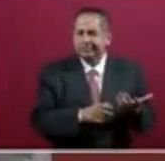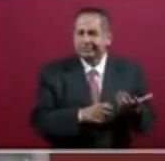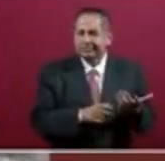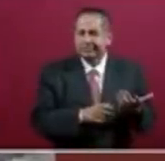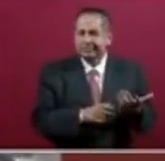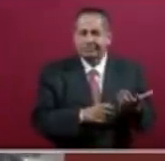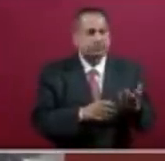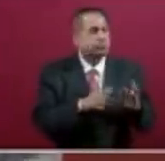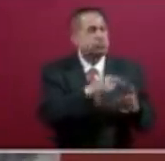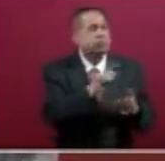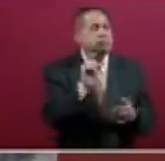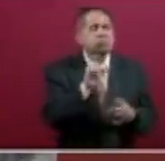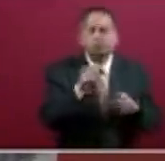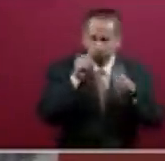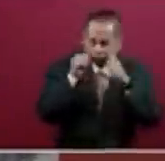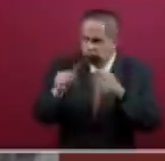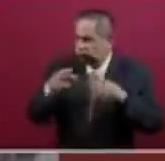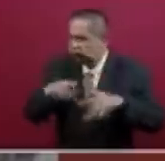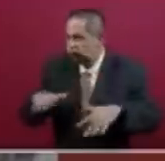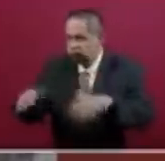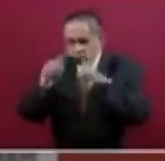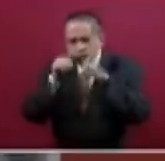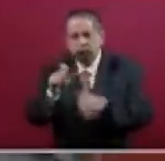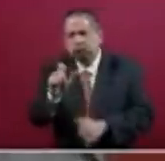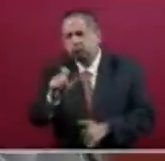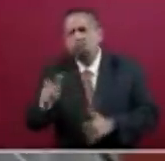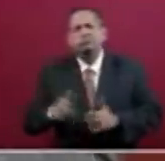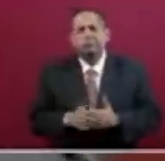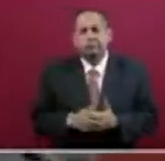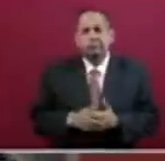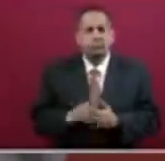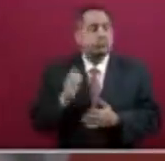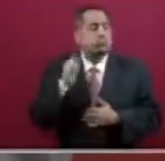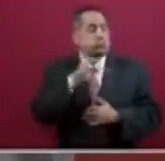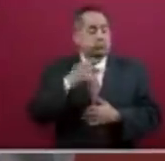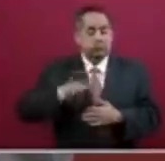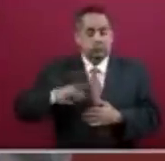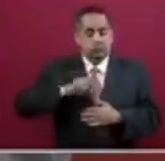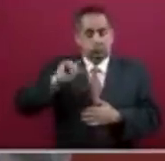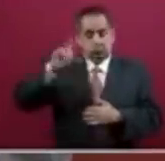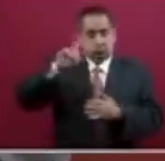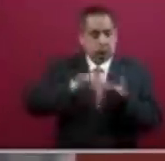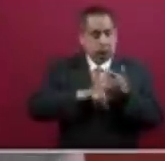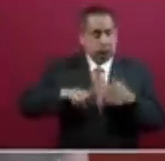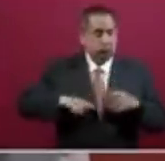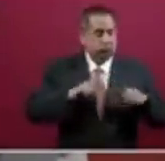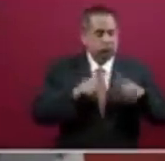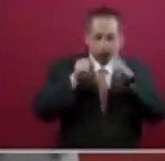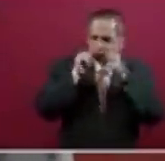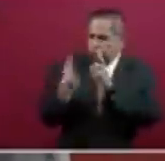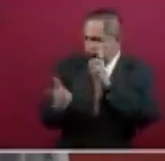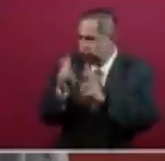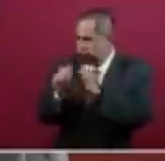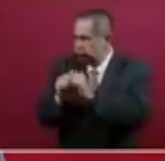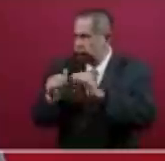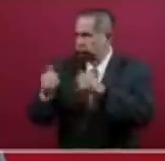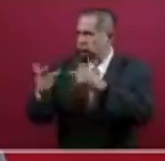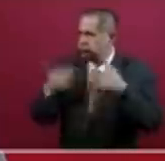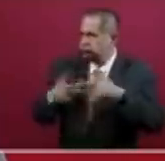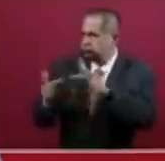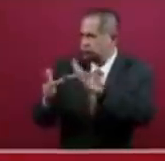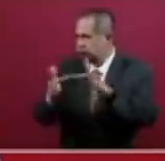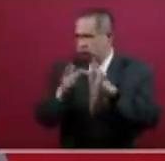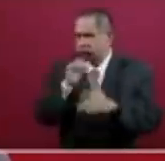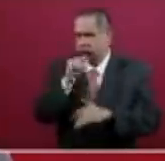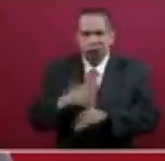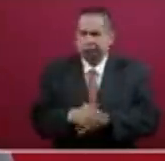¿Cuándo atendían a la gente? ¿Cuándo un servidor público hablaba con la gente,